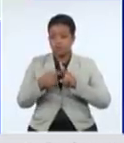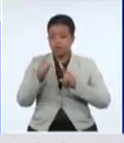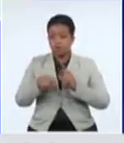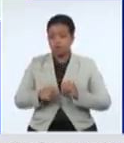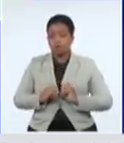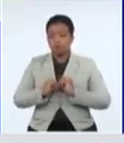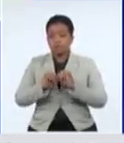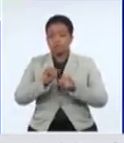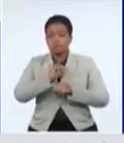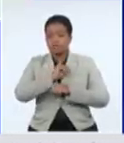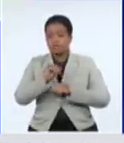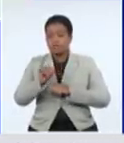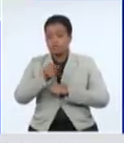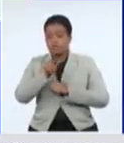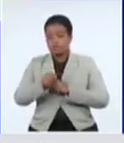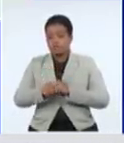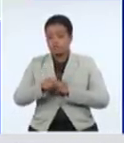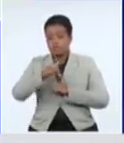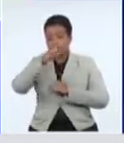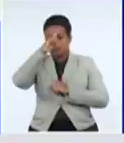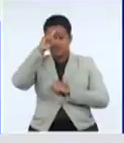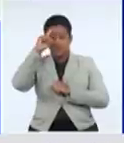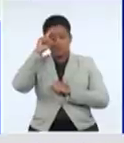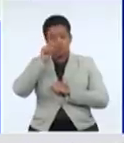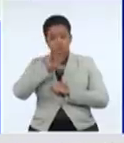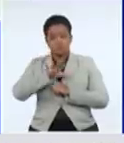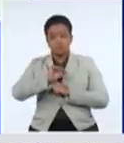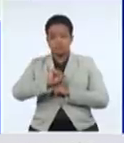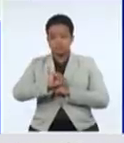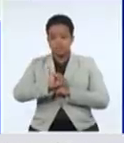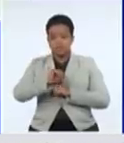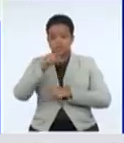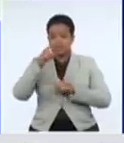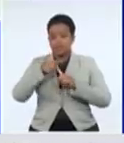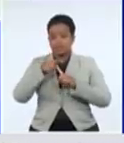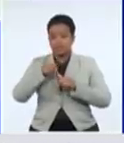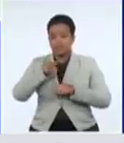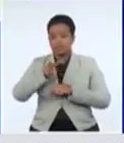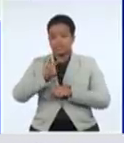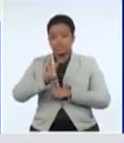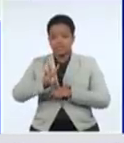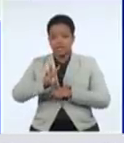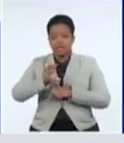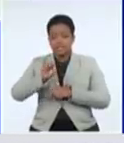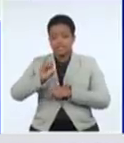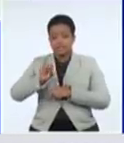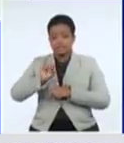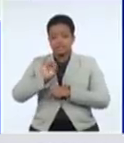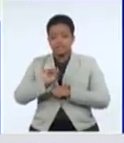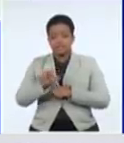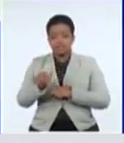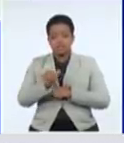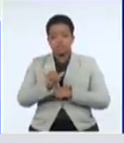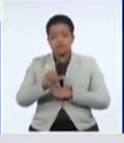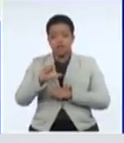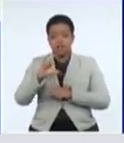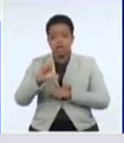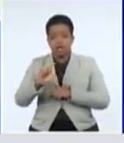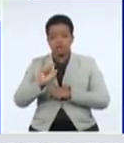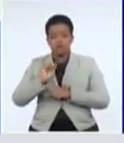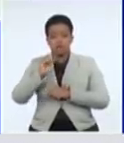66 casos, Santi Espíritus 56, Trinidad 23, La Sierpe 7, al igual que Cabaiguán y